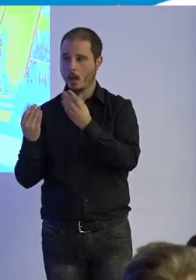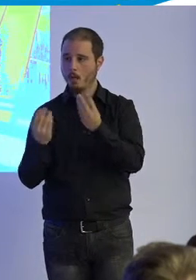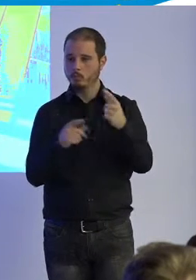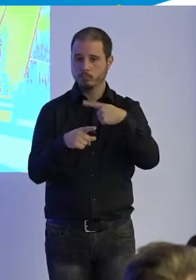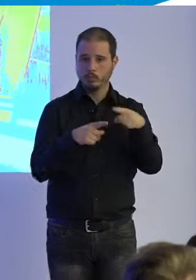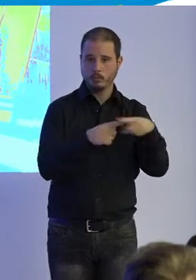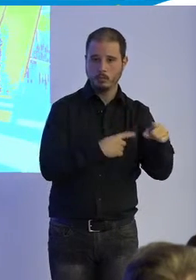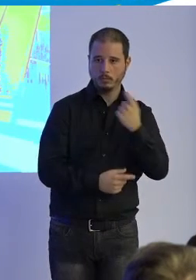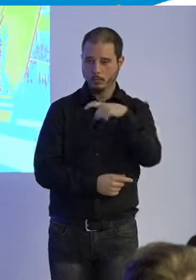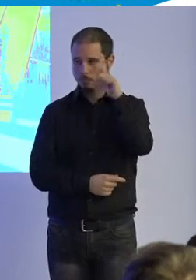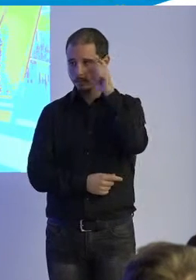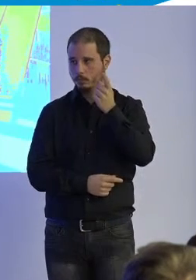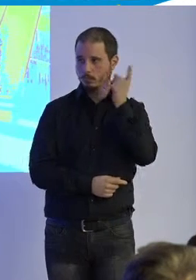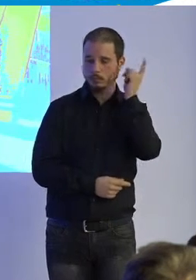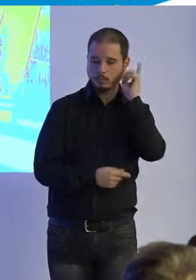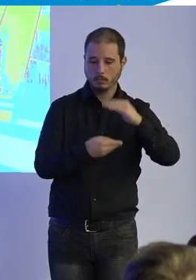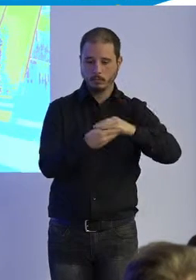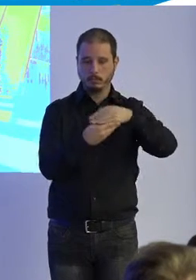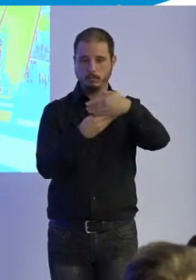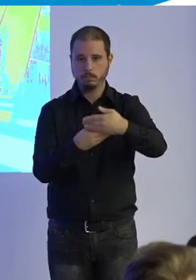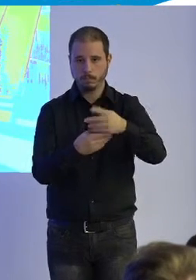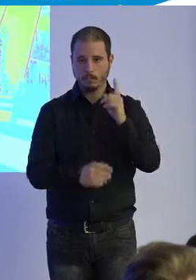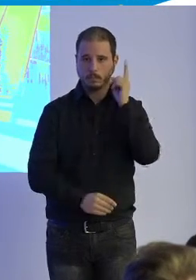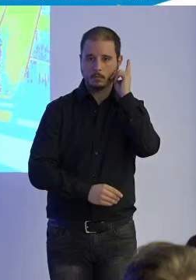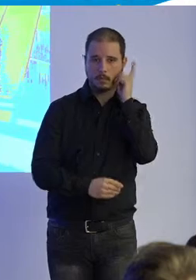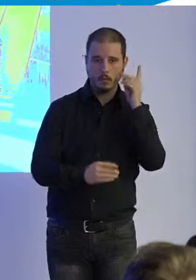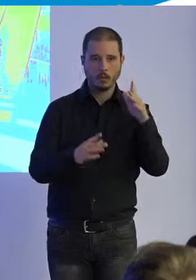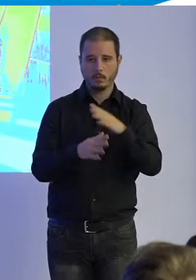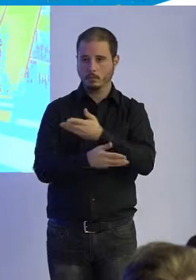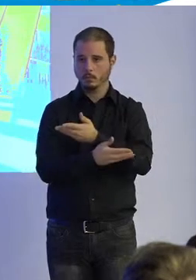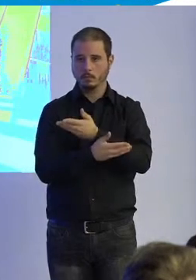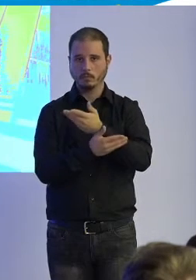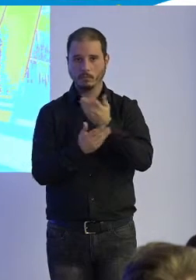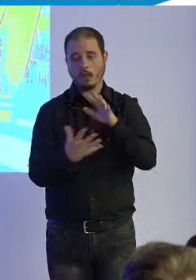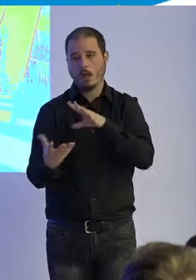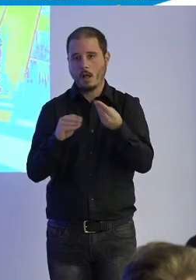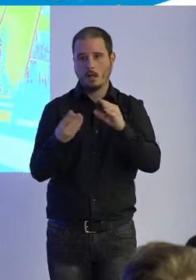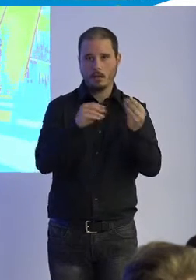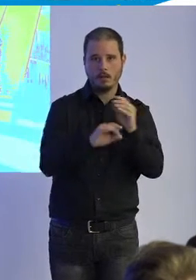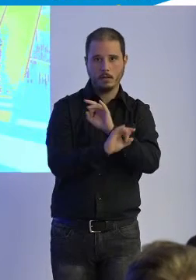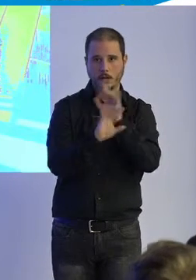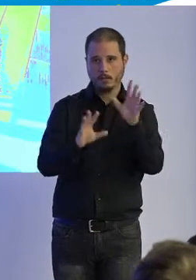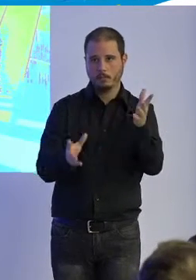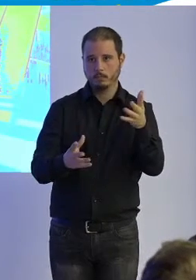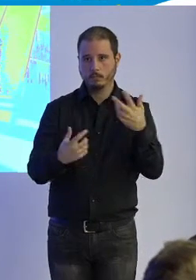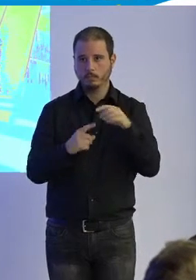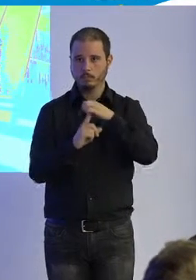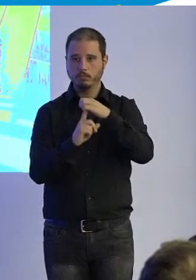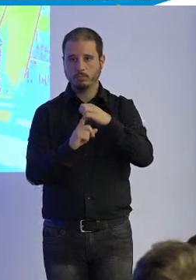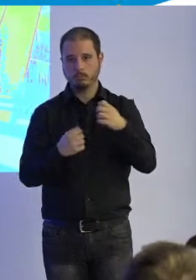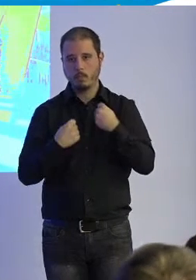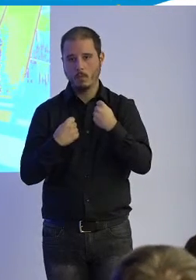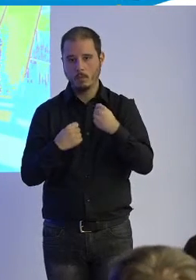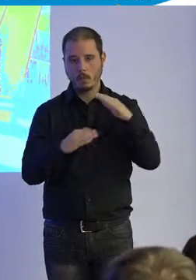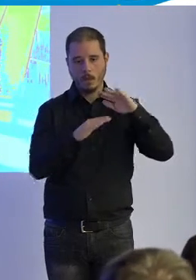Lo que podamos desplegar en un ordenador lo vamos a poder desplegar en un móvil, con adaptaciones, obviamente, no tenemos la misma potencia gráfica por ahora con